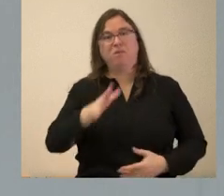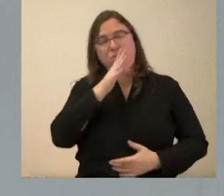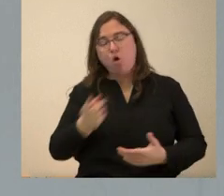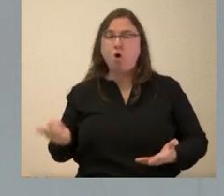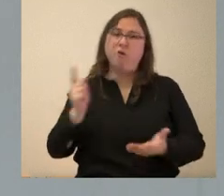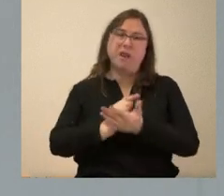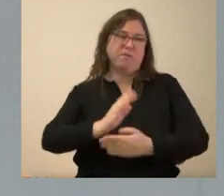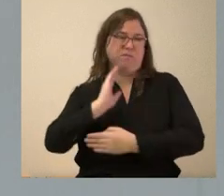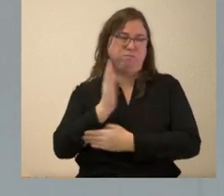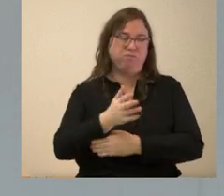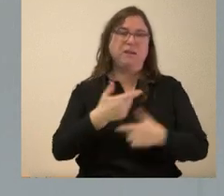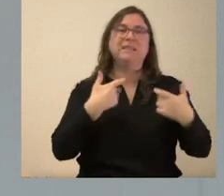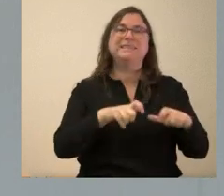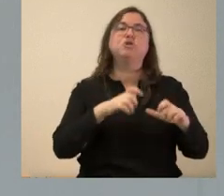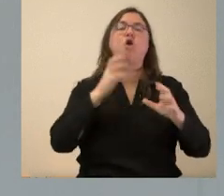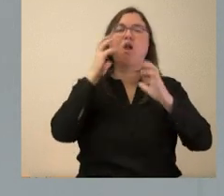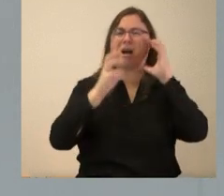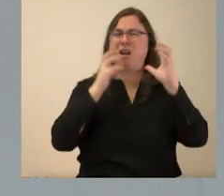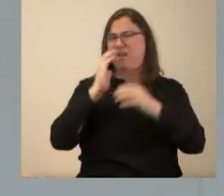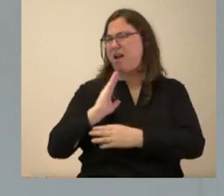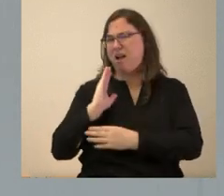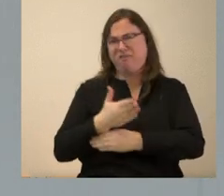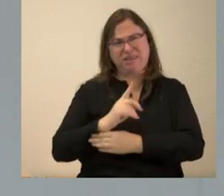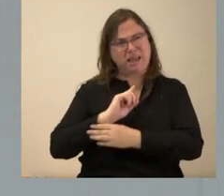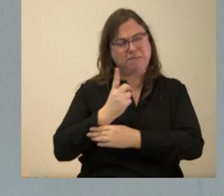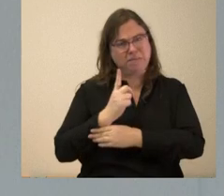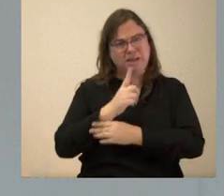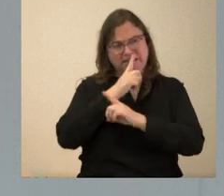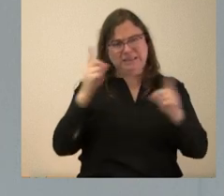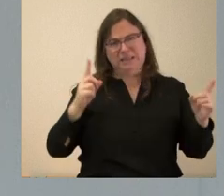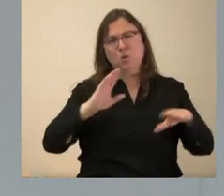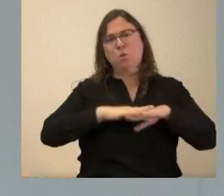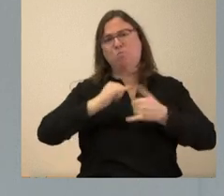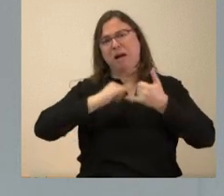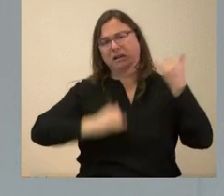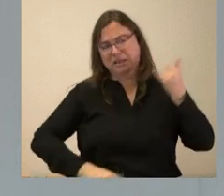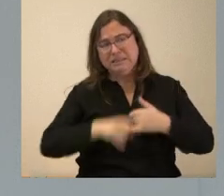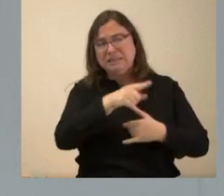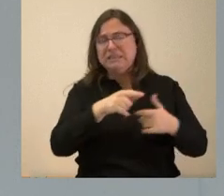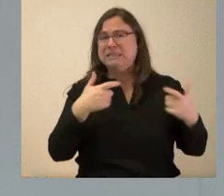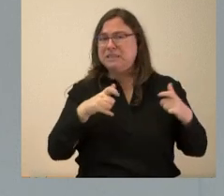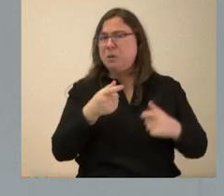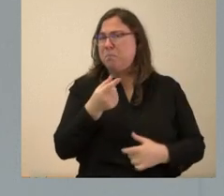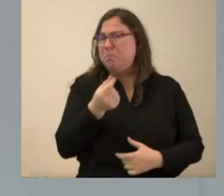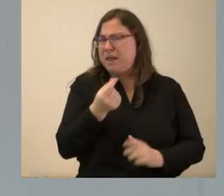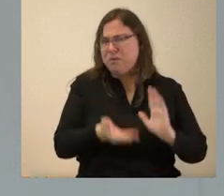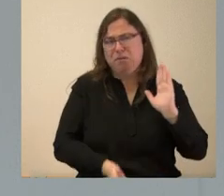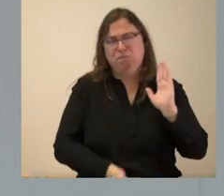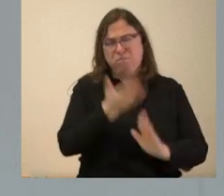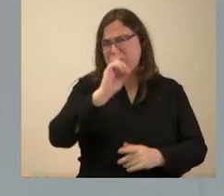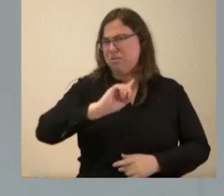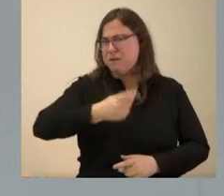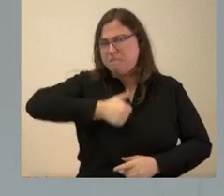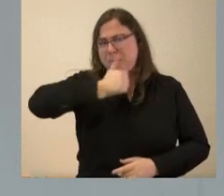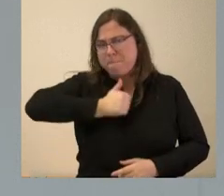a un sector como el sector ganadero que es de los más perjudicados este año por la crisis económica de los que más han soportado el incremento de los precios de los que